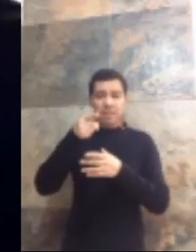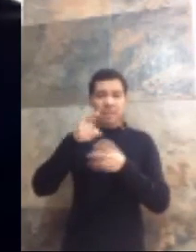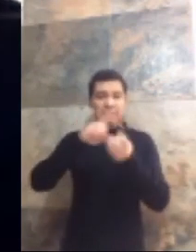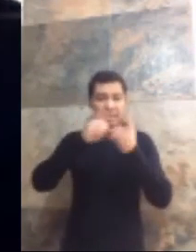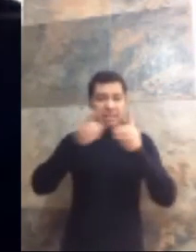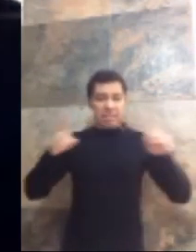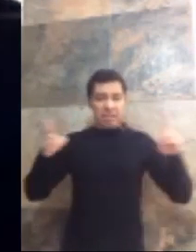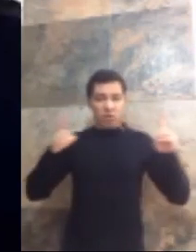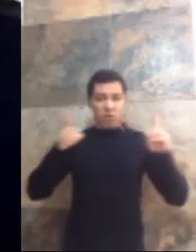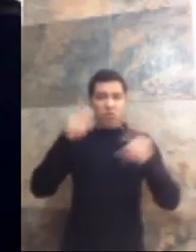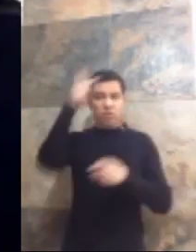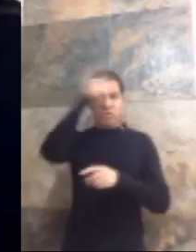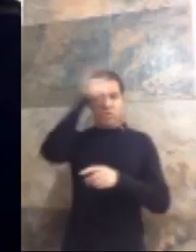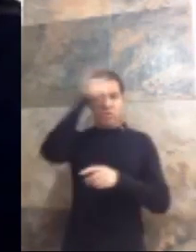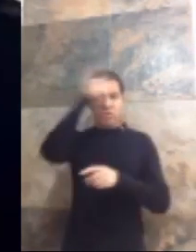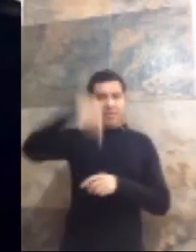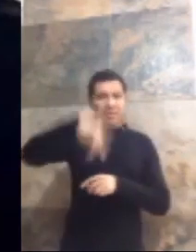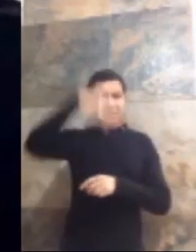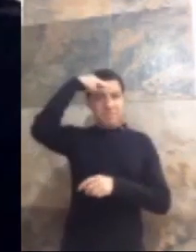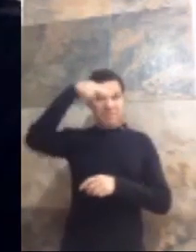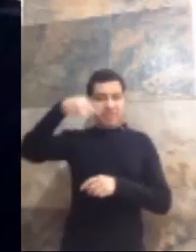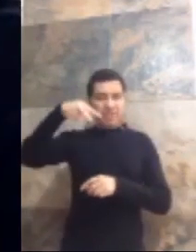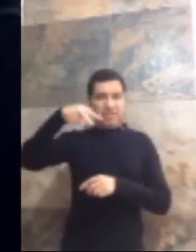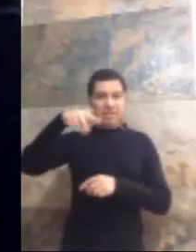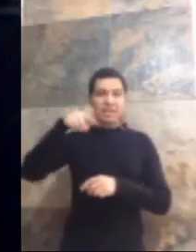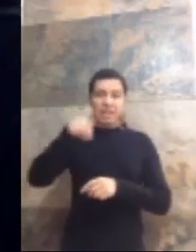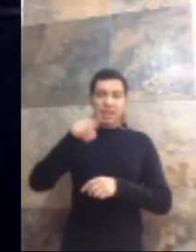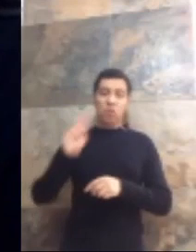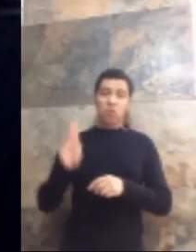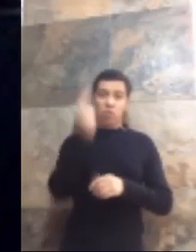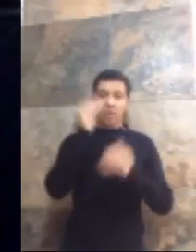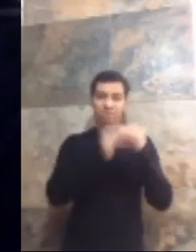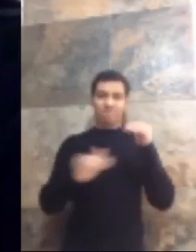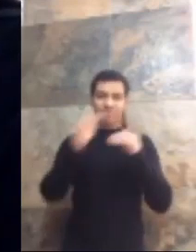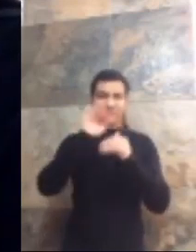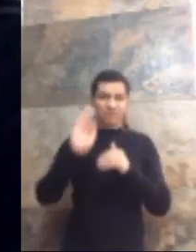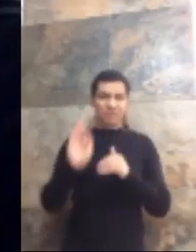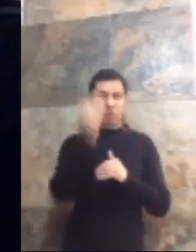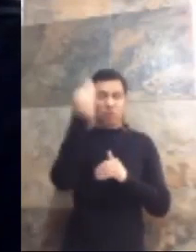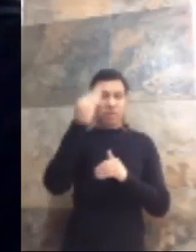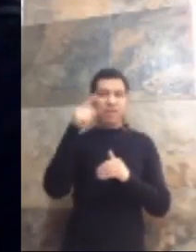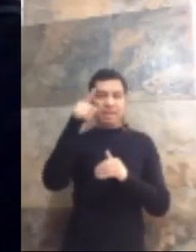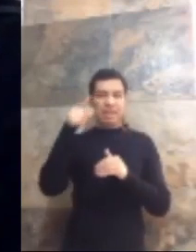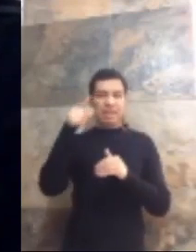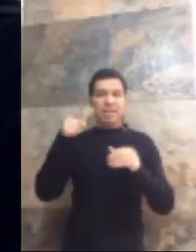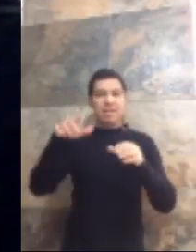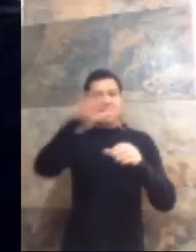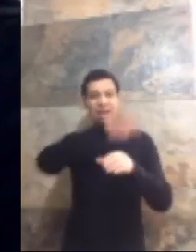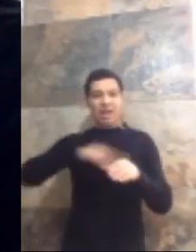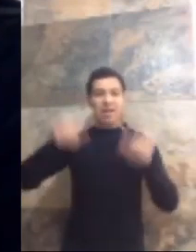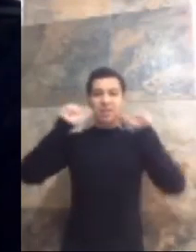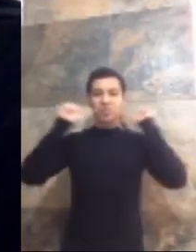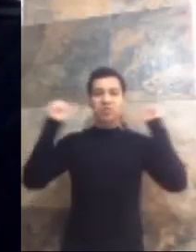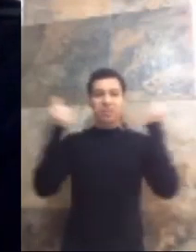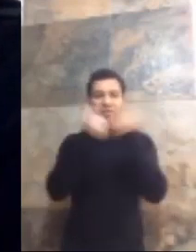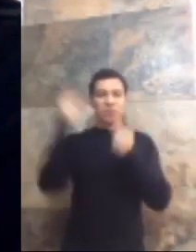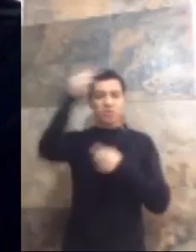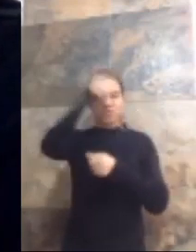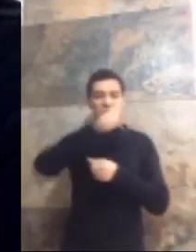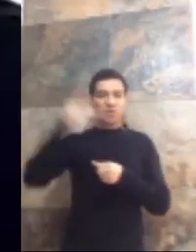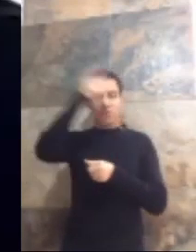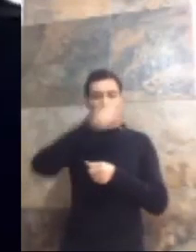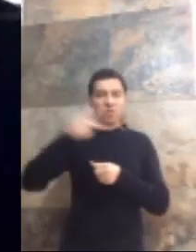en México, presidente de la Sociedad Mexicana de Psicología, pero sobre todo pionero y